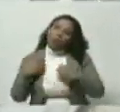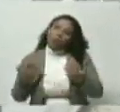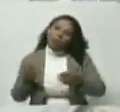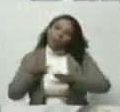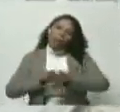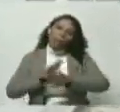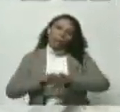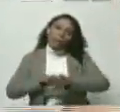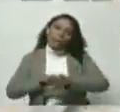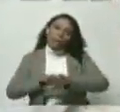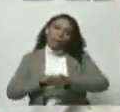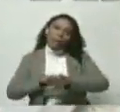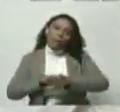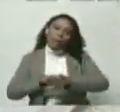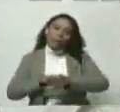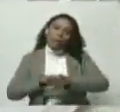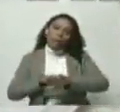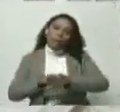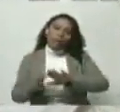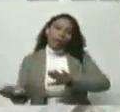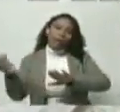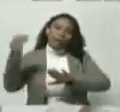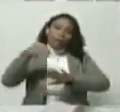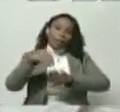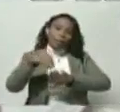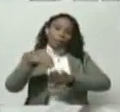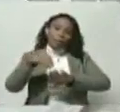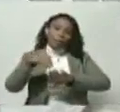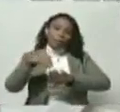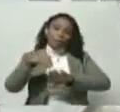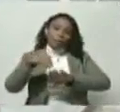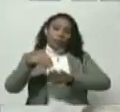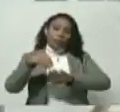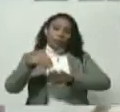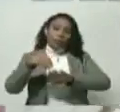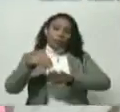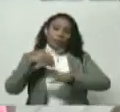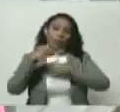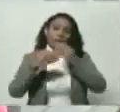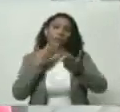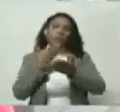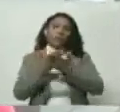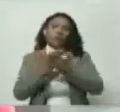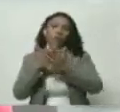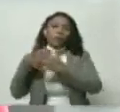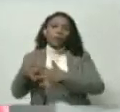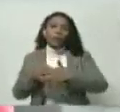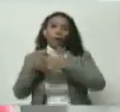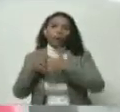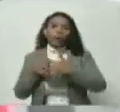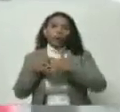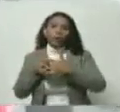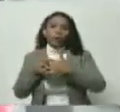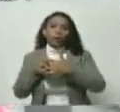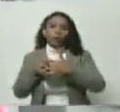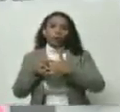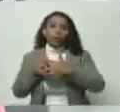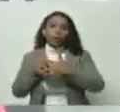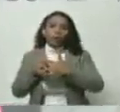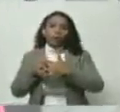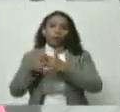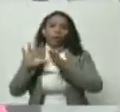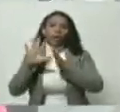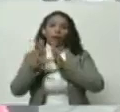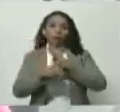ocurrir luego que además se admitiera la solicitud de Estados Unidos de embargar el avión